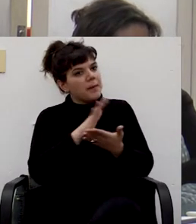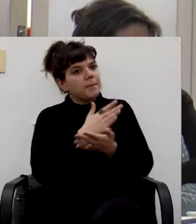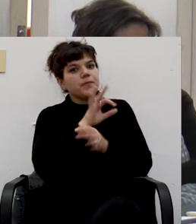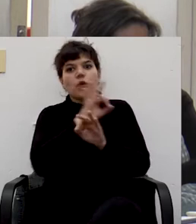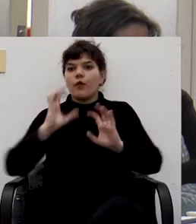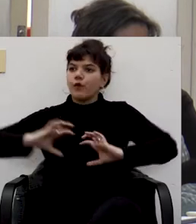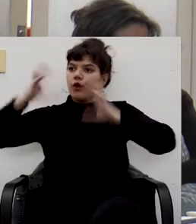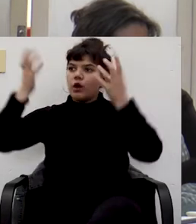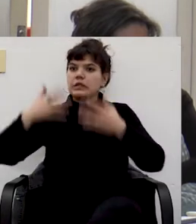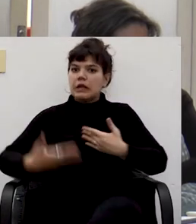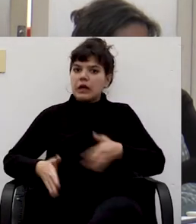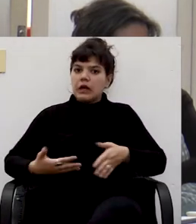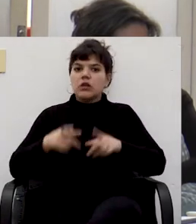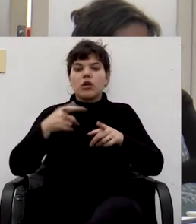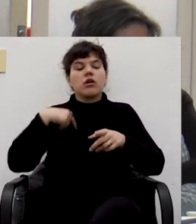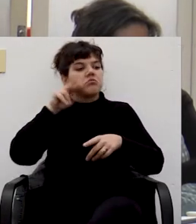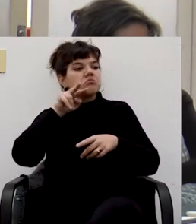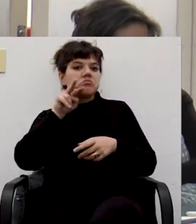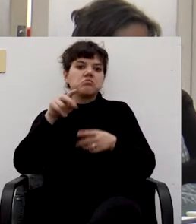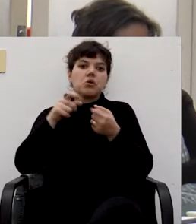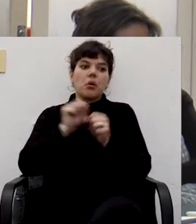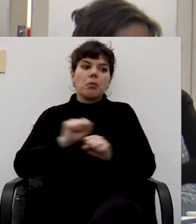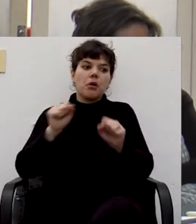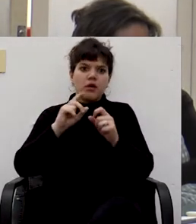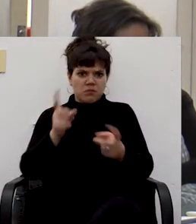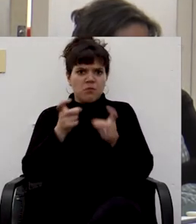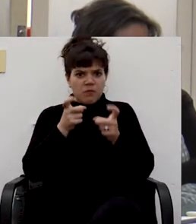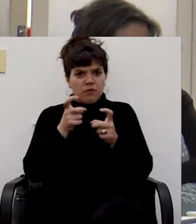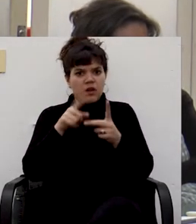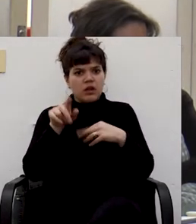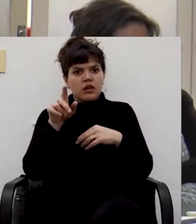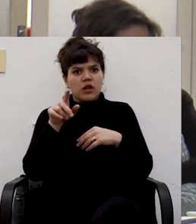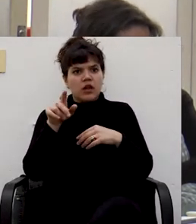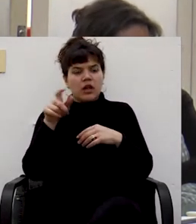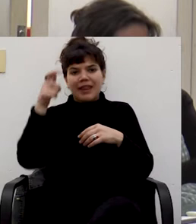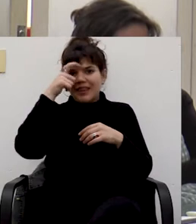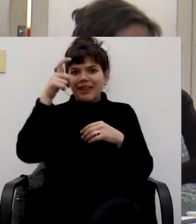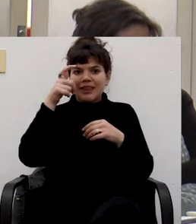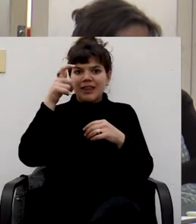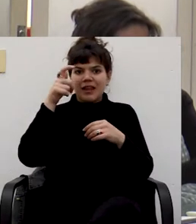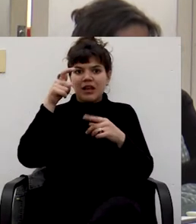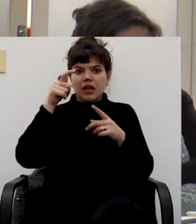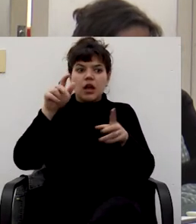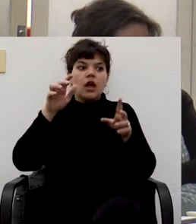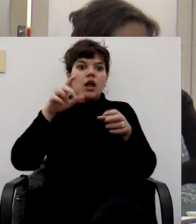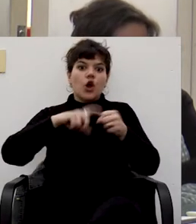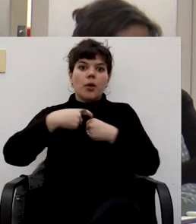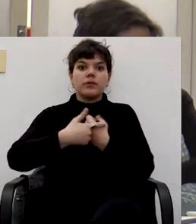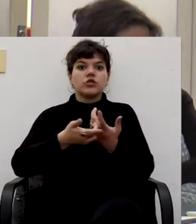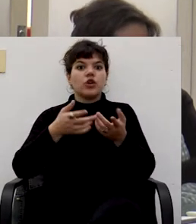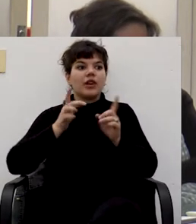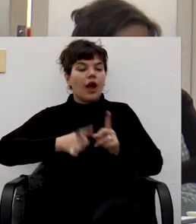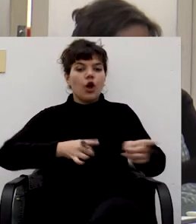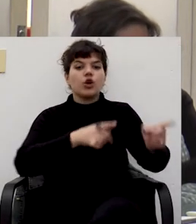en género, que ahí venimos articulando fuerte con el equipo técnico de la Comisión de Acoso, que después tendremos